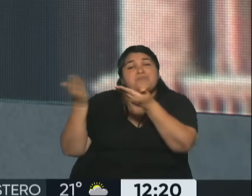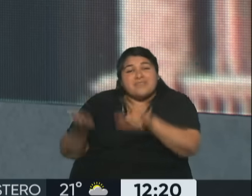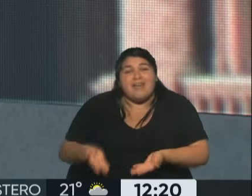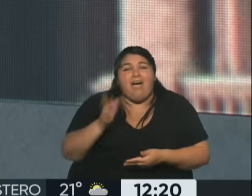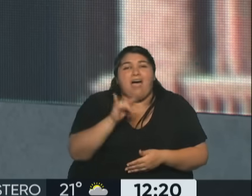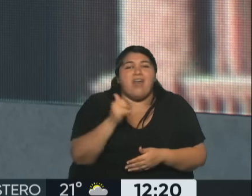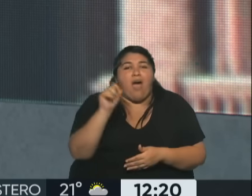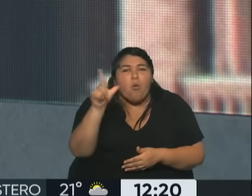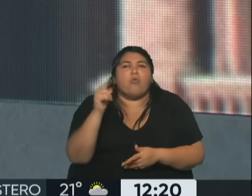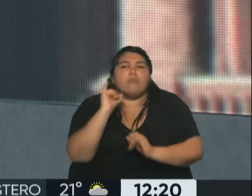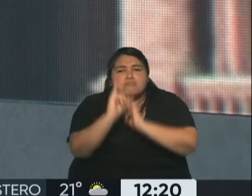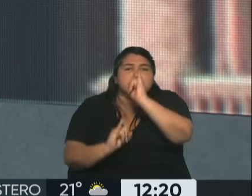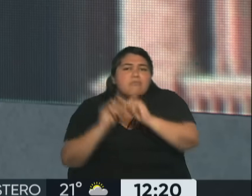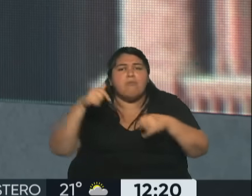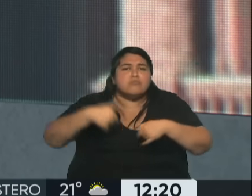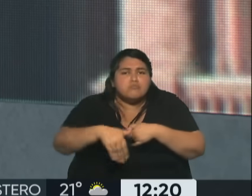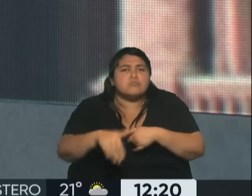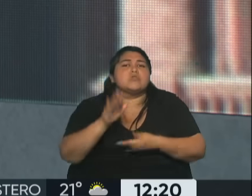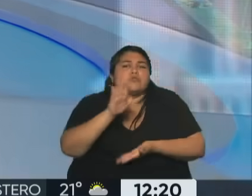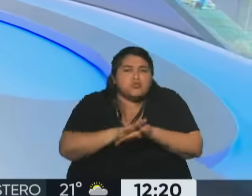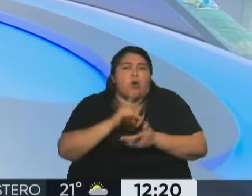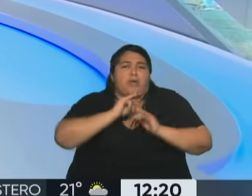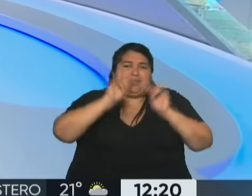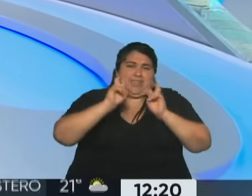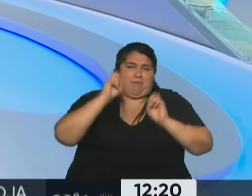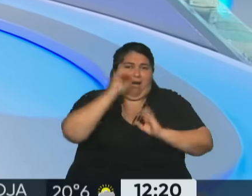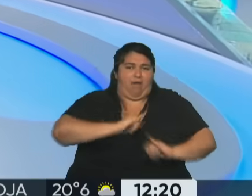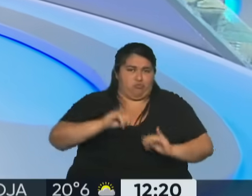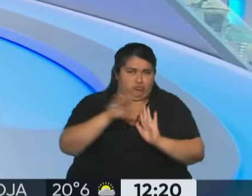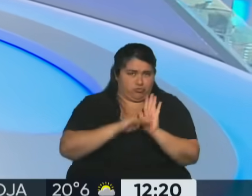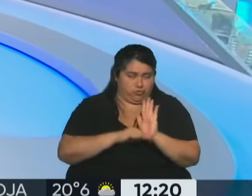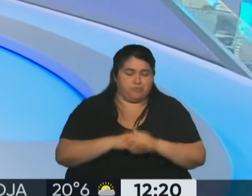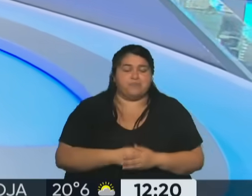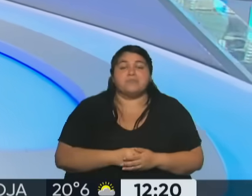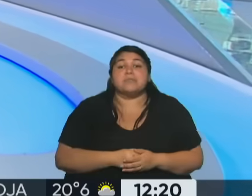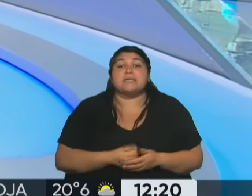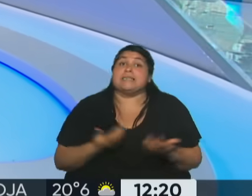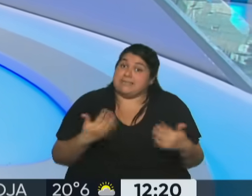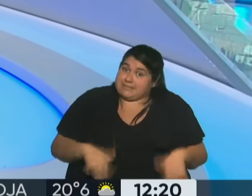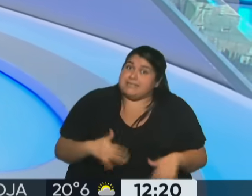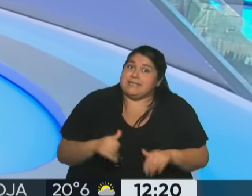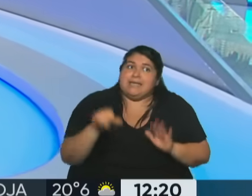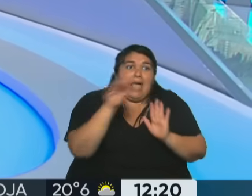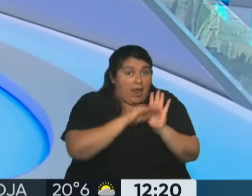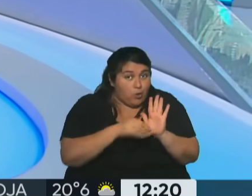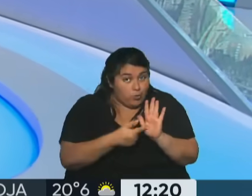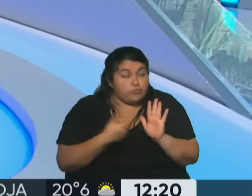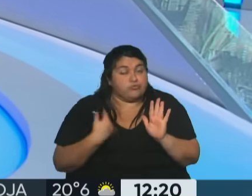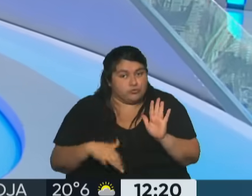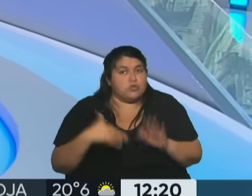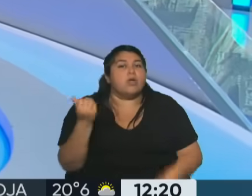anticipar lo que se viene esta noche Raúl bienvenido cómo estamos qué tal Cómo te va Pablo A ver a ver un anuncio por cierto muy